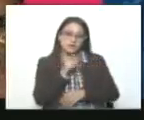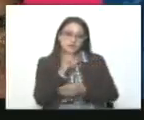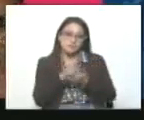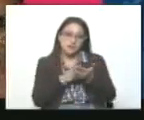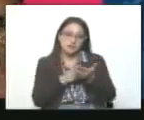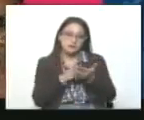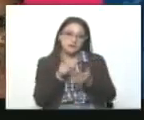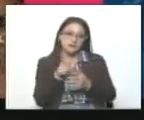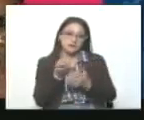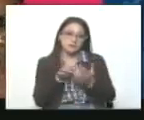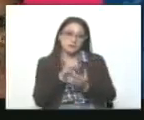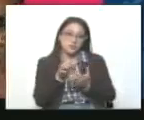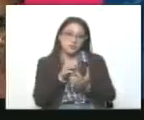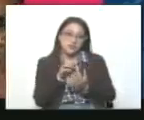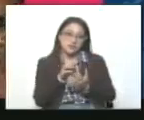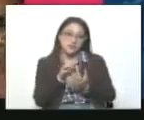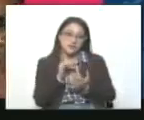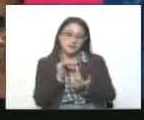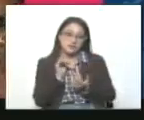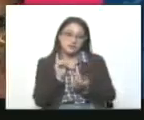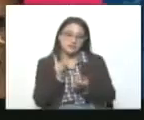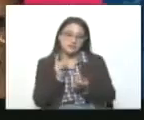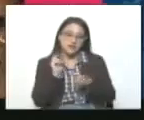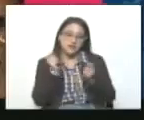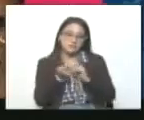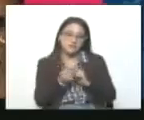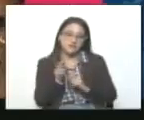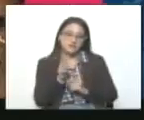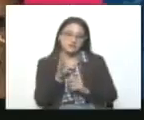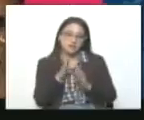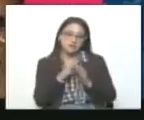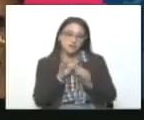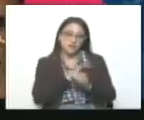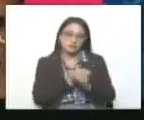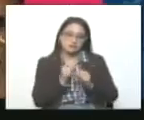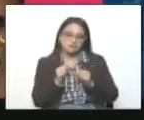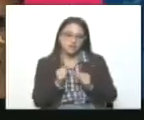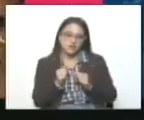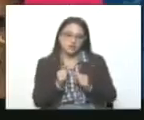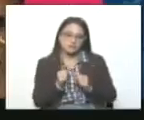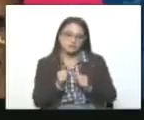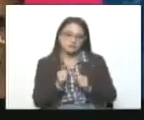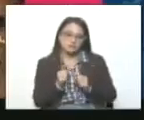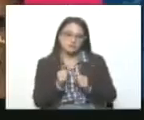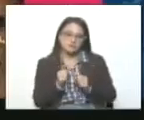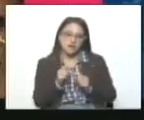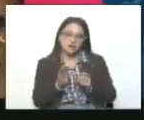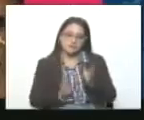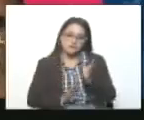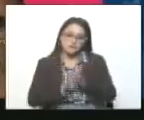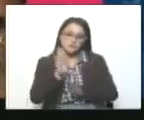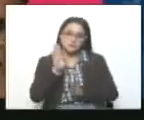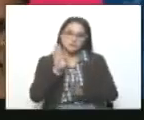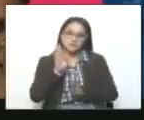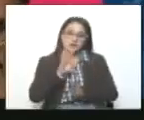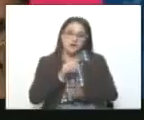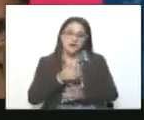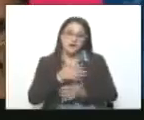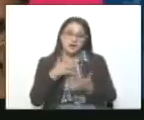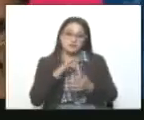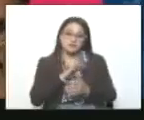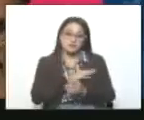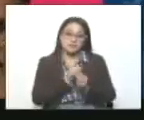gran desafío es revolucionar. Venezuela tiene todas las potencialidades para justamente emerger con unas grandes potencialidades